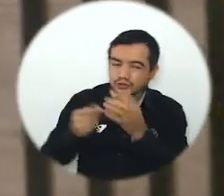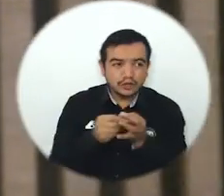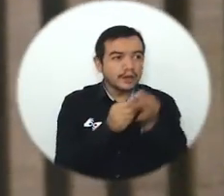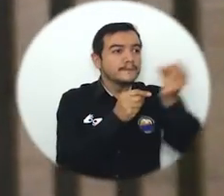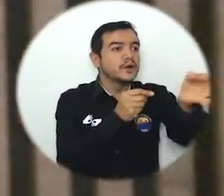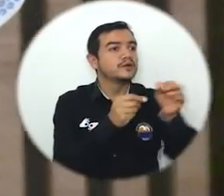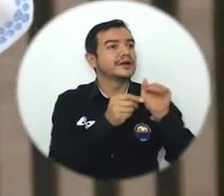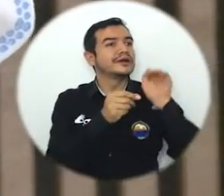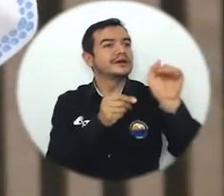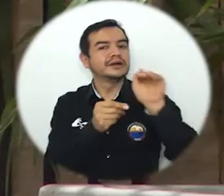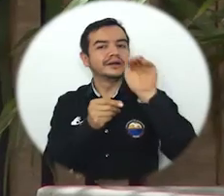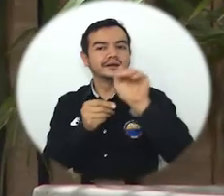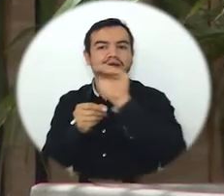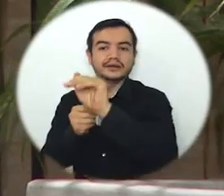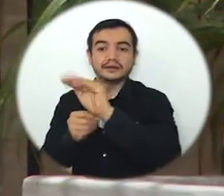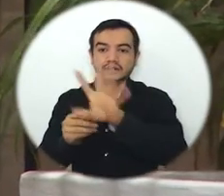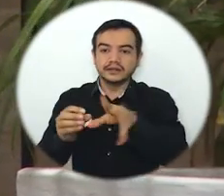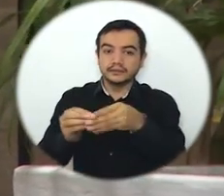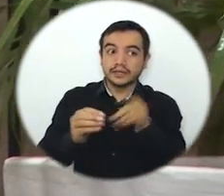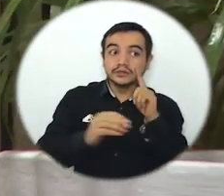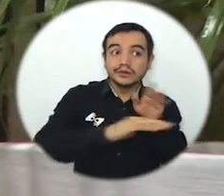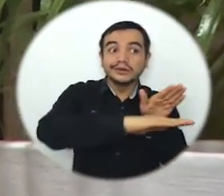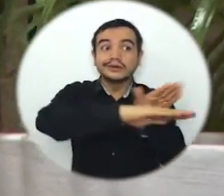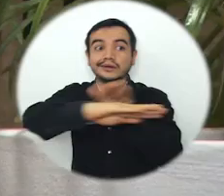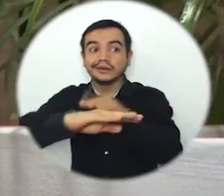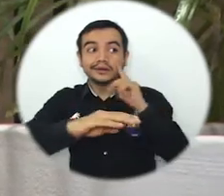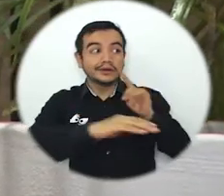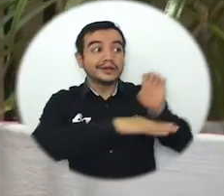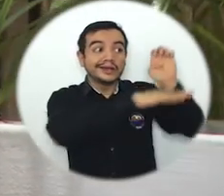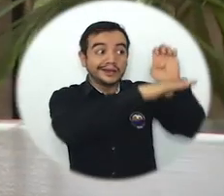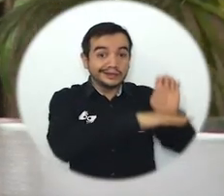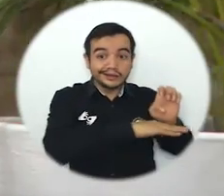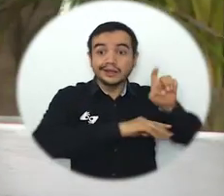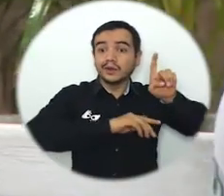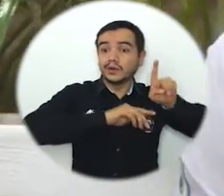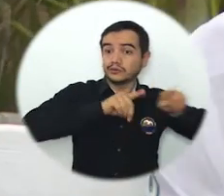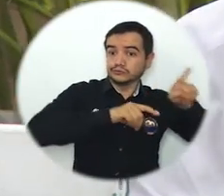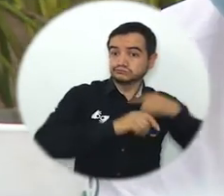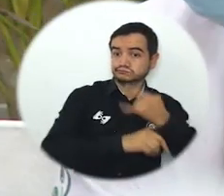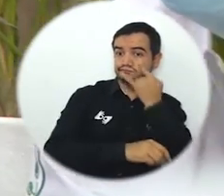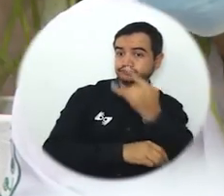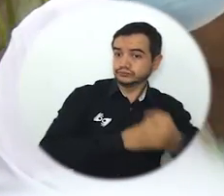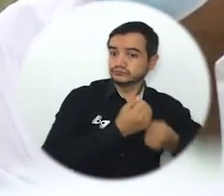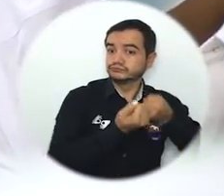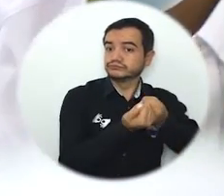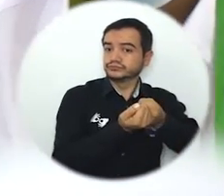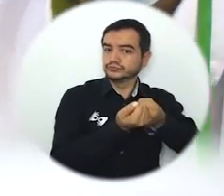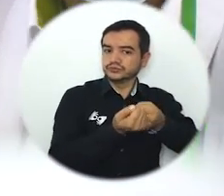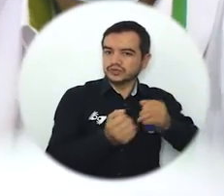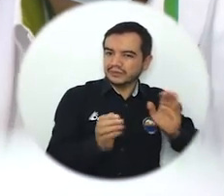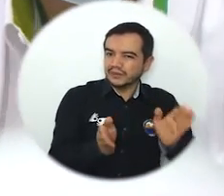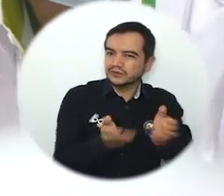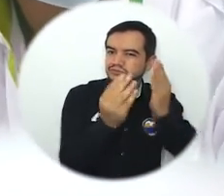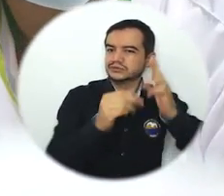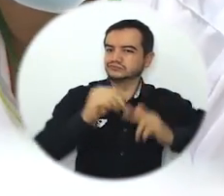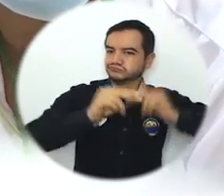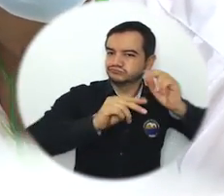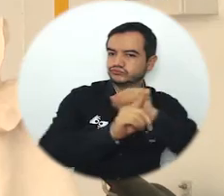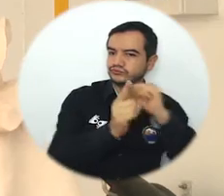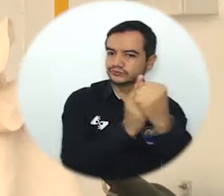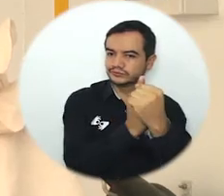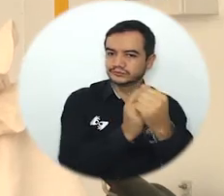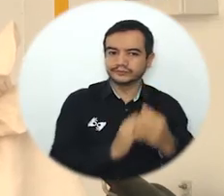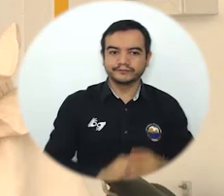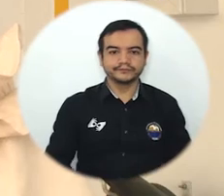nuestros territorios y anunciar de que hay entidades que están interesadas en ayudar a construir